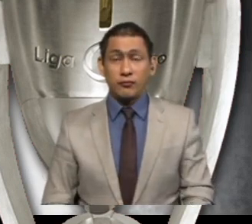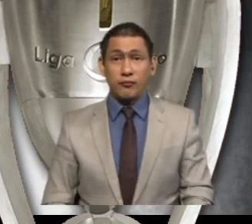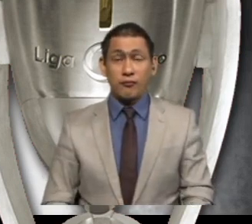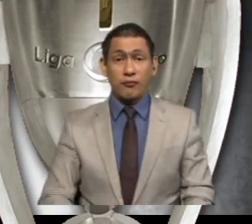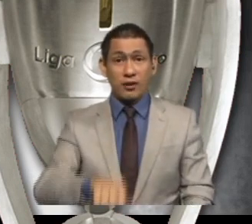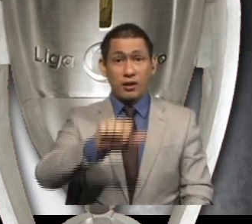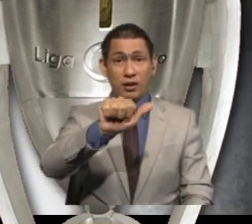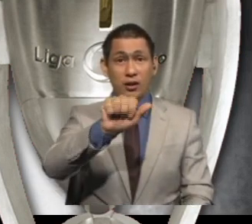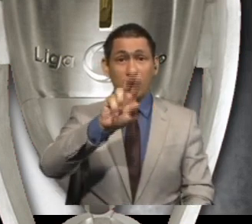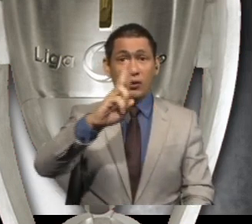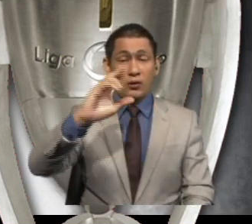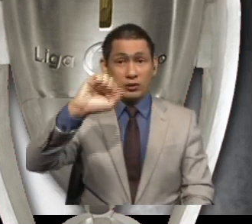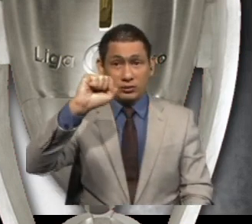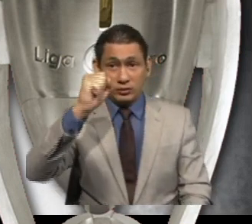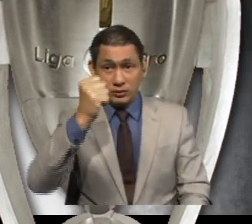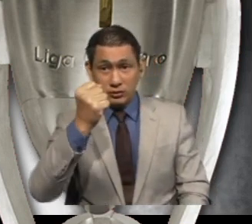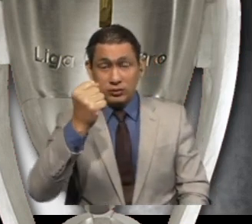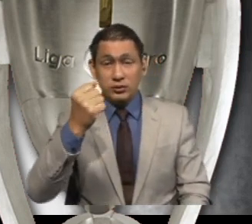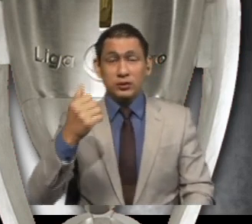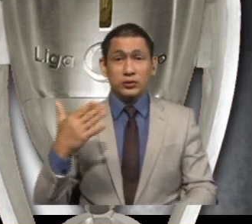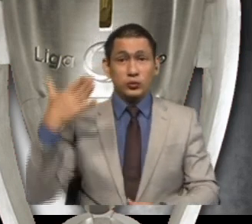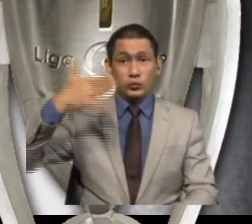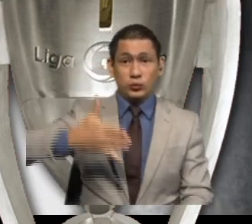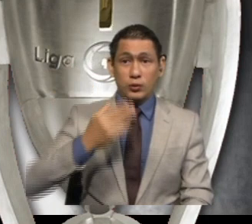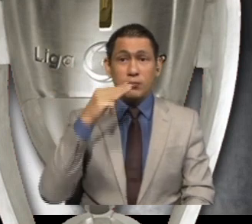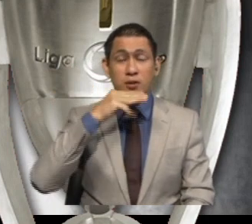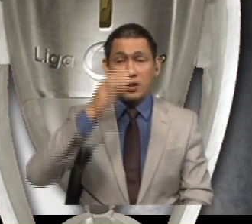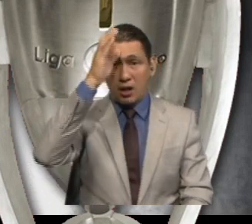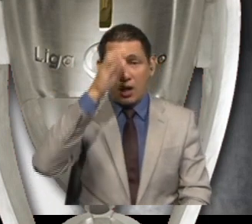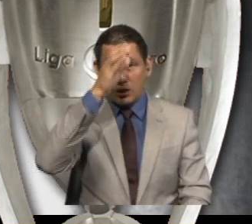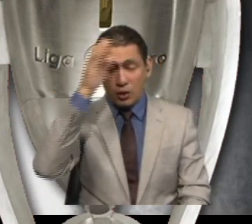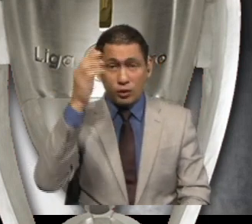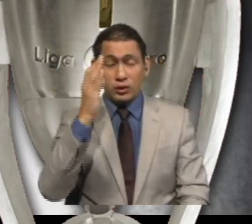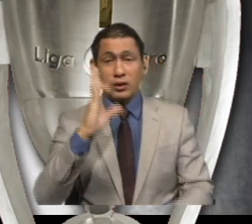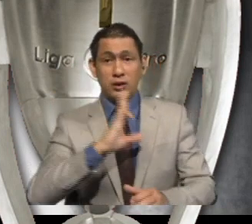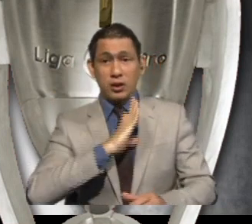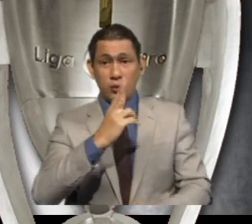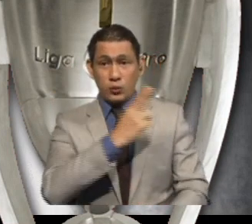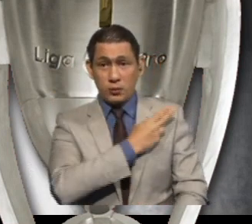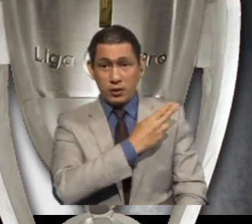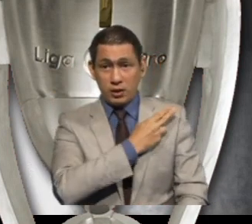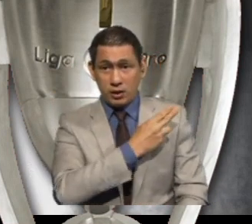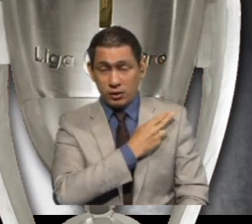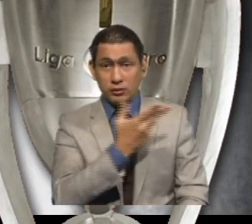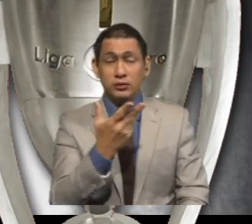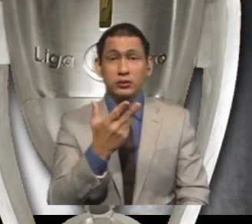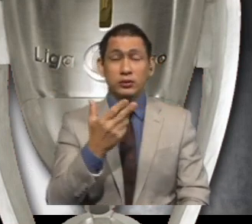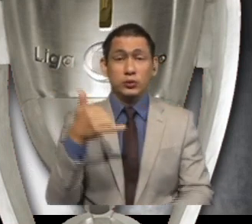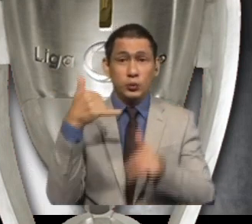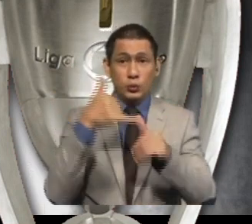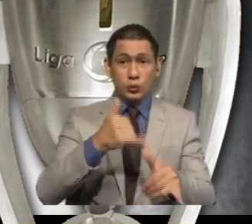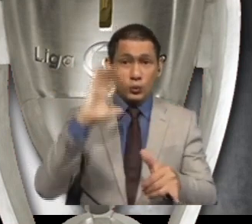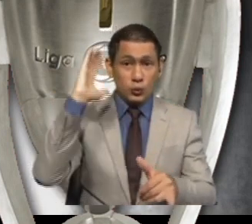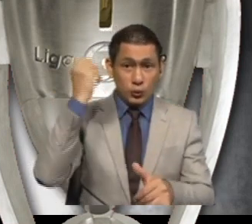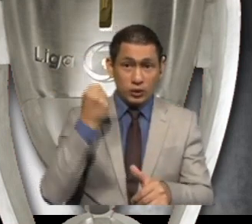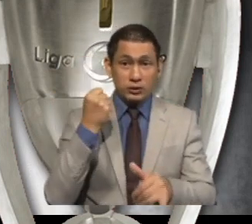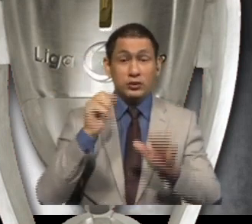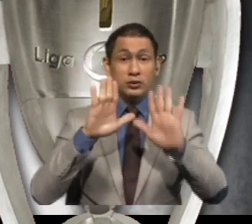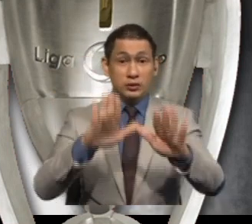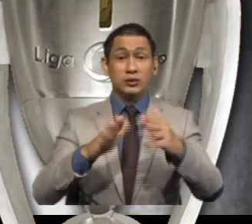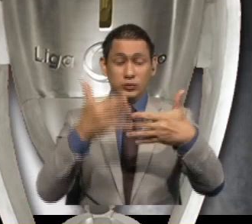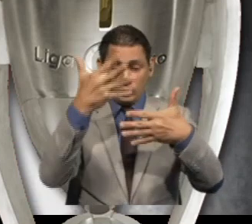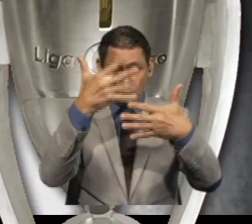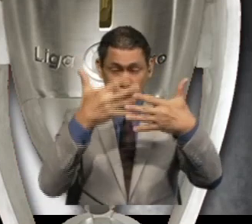sí cambió de técnico, Delfín, Católica, técnico universitario y Deportivo Cuenca. Orense termina en